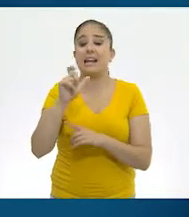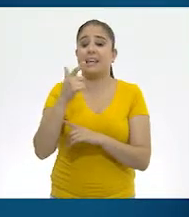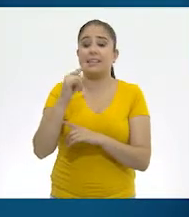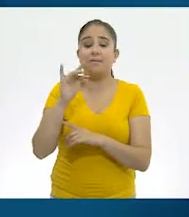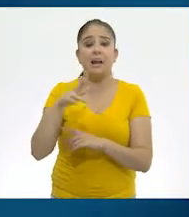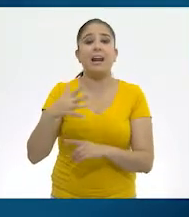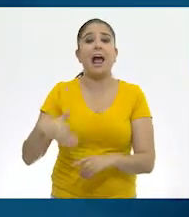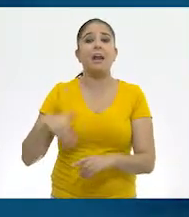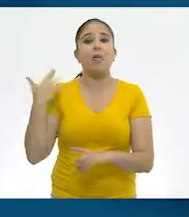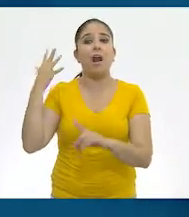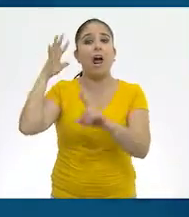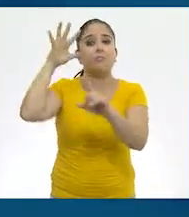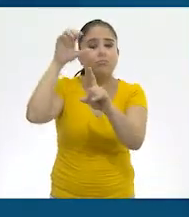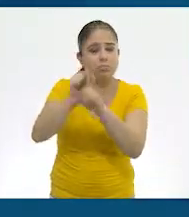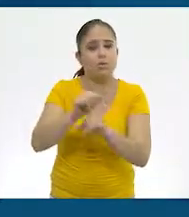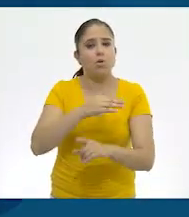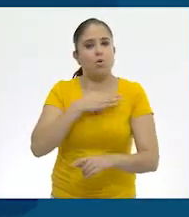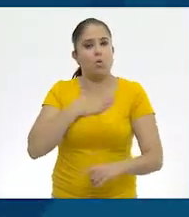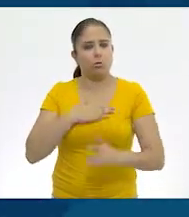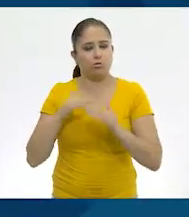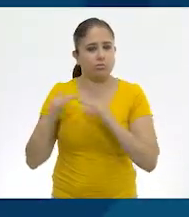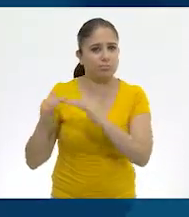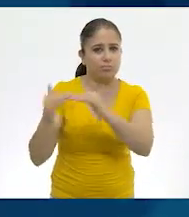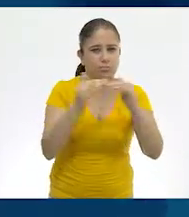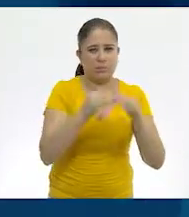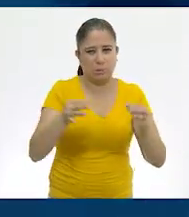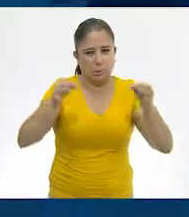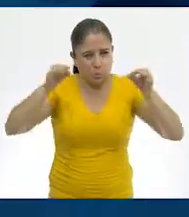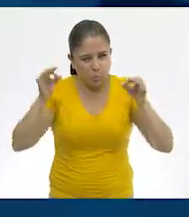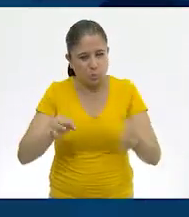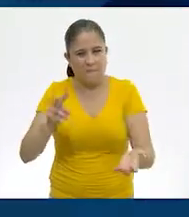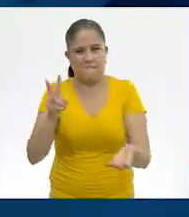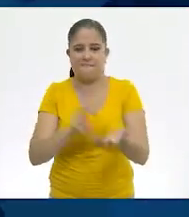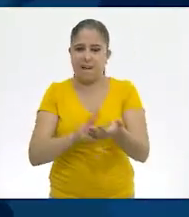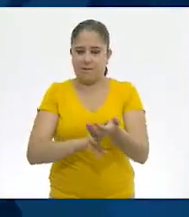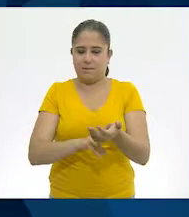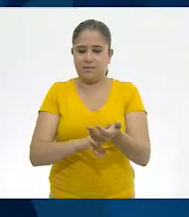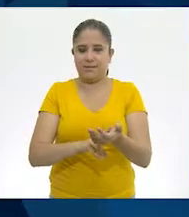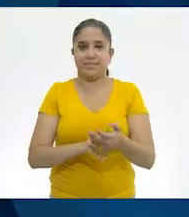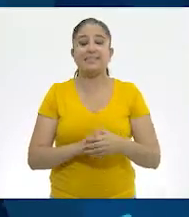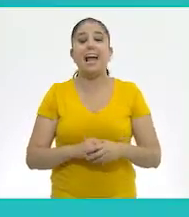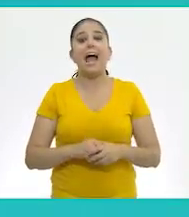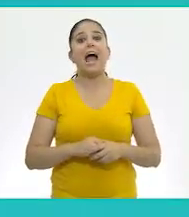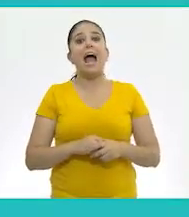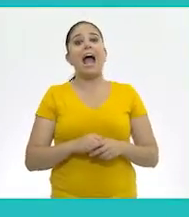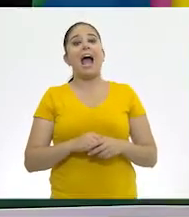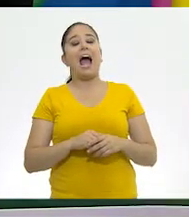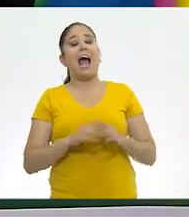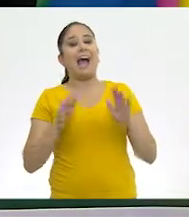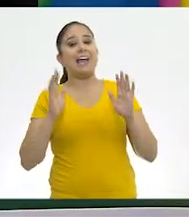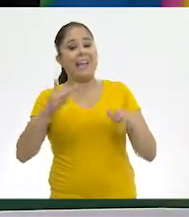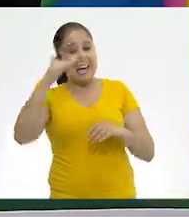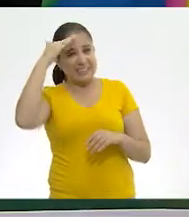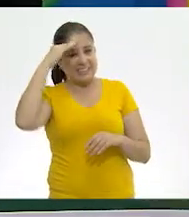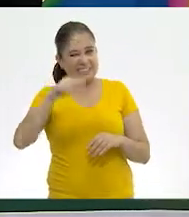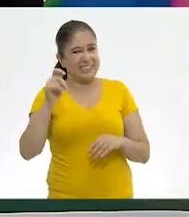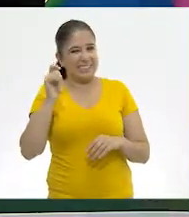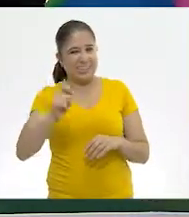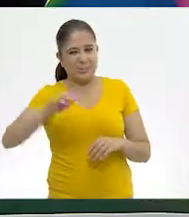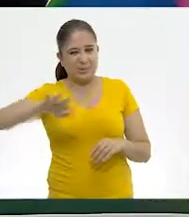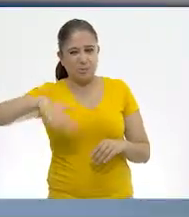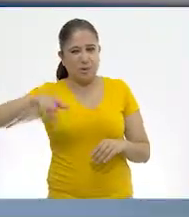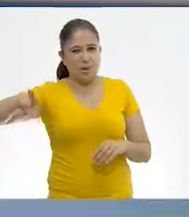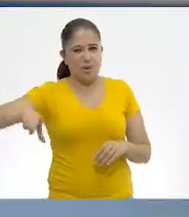que algo sea considerado justo, auténtico y válido. Ah, entonces ya sé qué es lo que buscaba